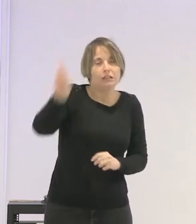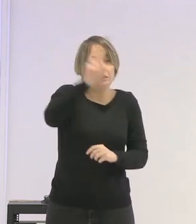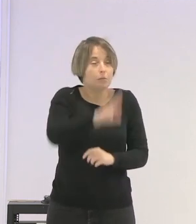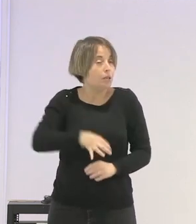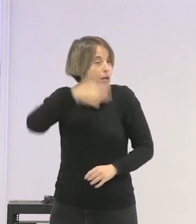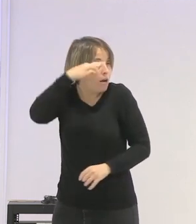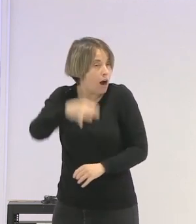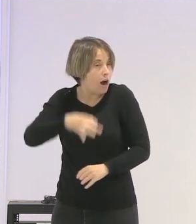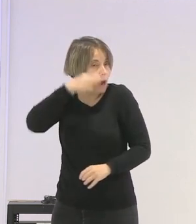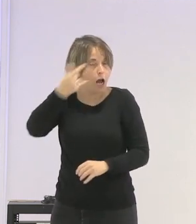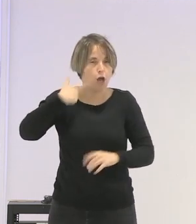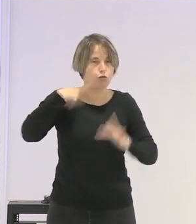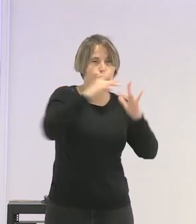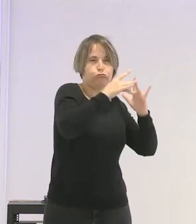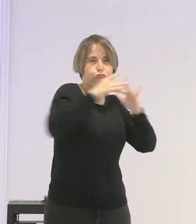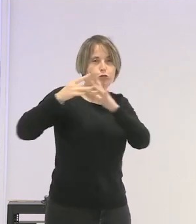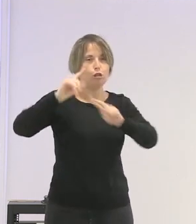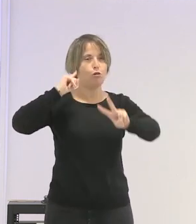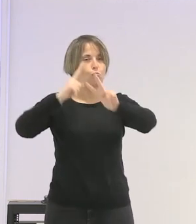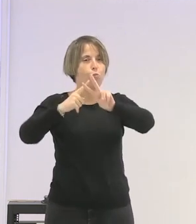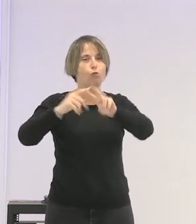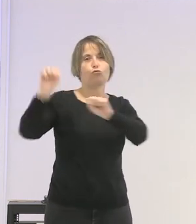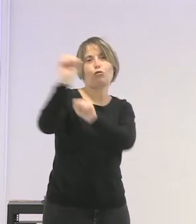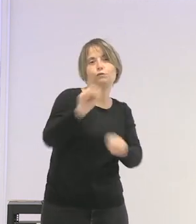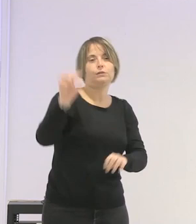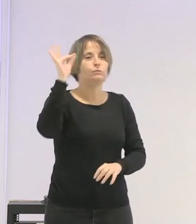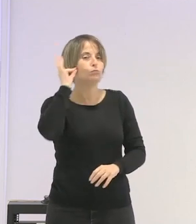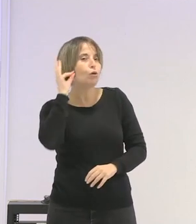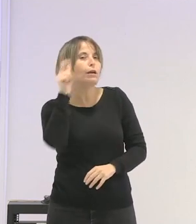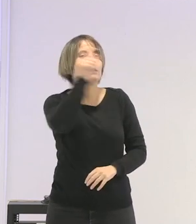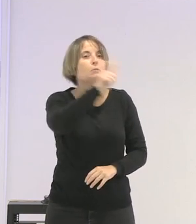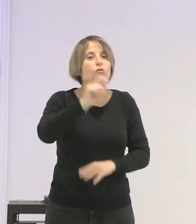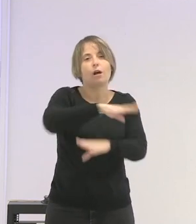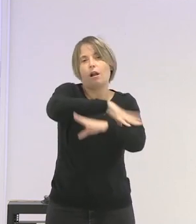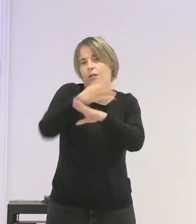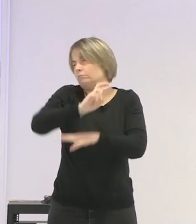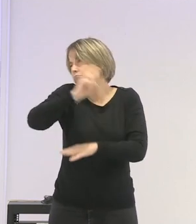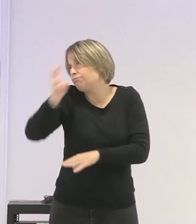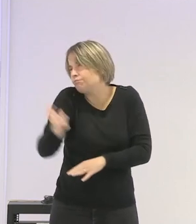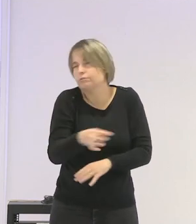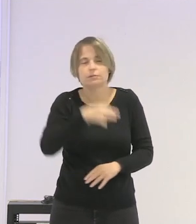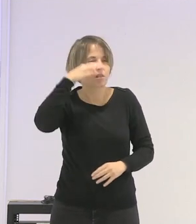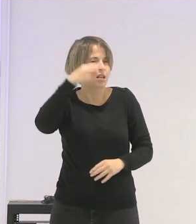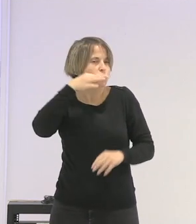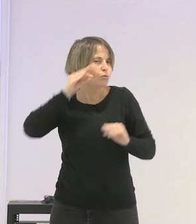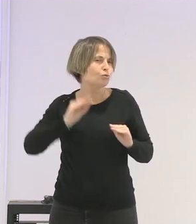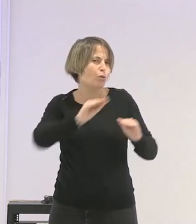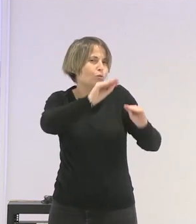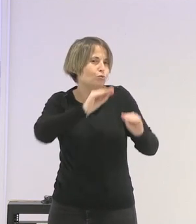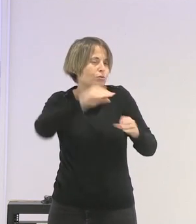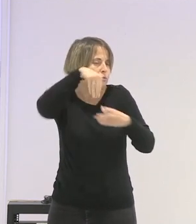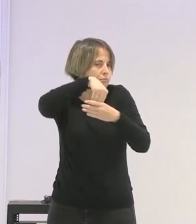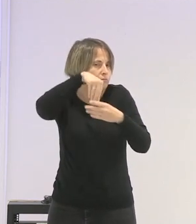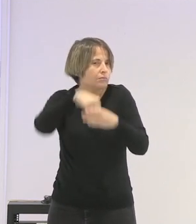precisamente ellos se erigen, digamos, en defensores de las mujeres, de las personas LGTBI. Bueno, ese es un